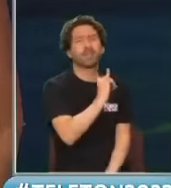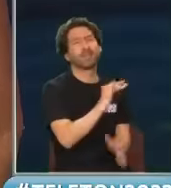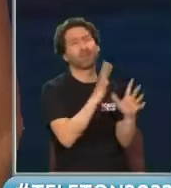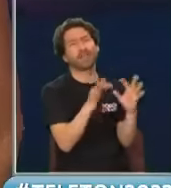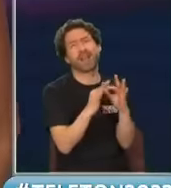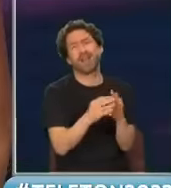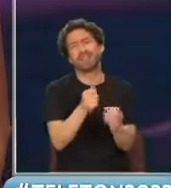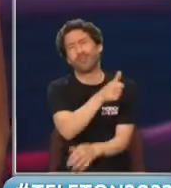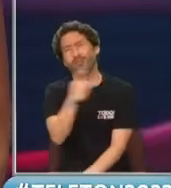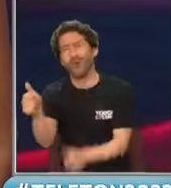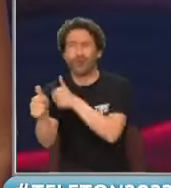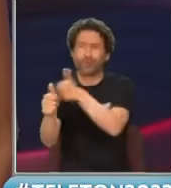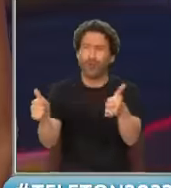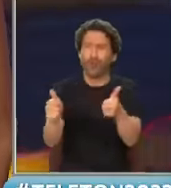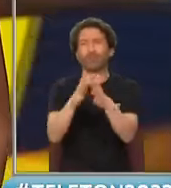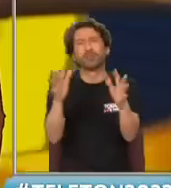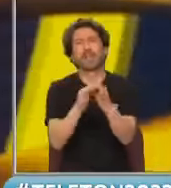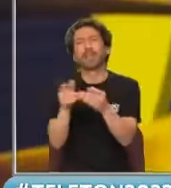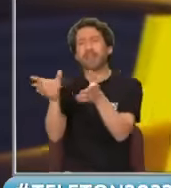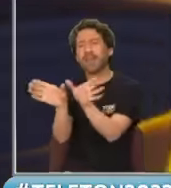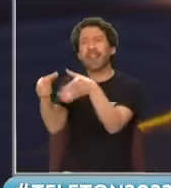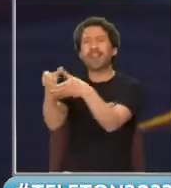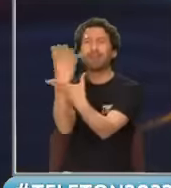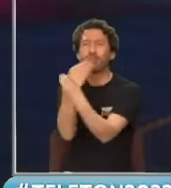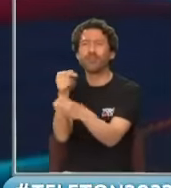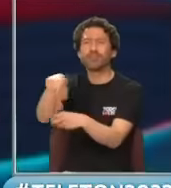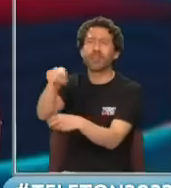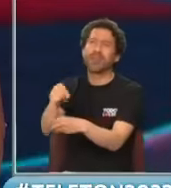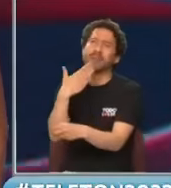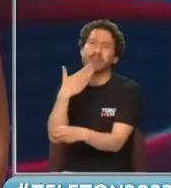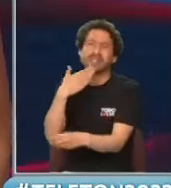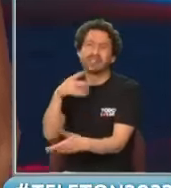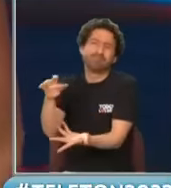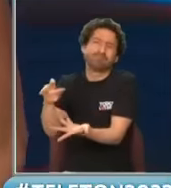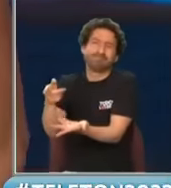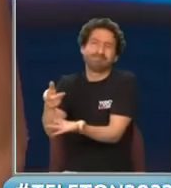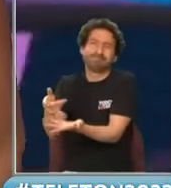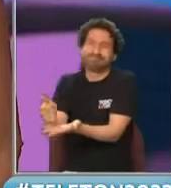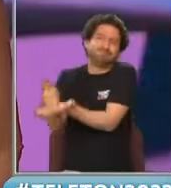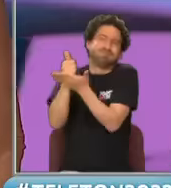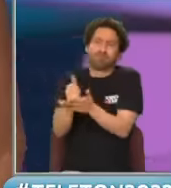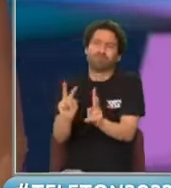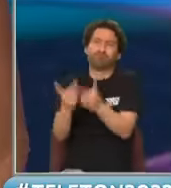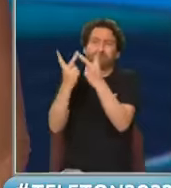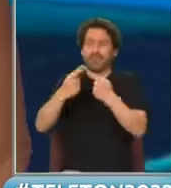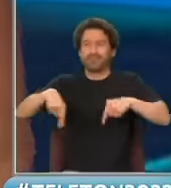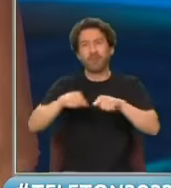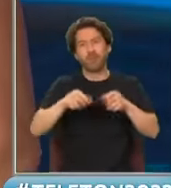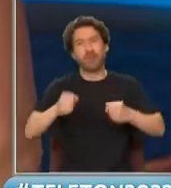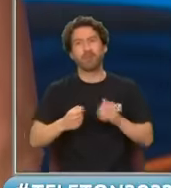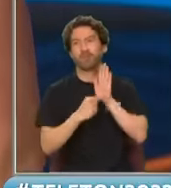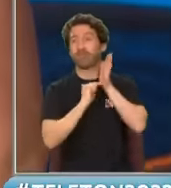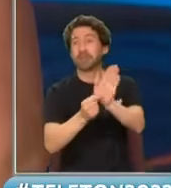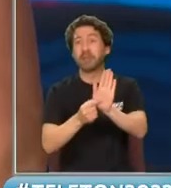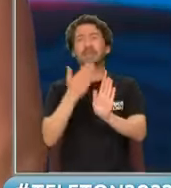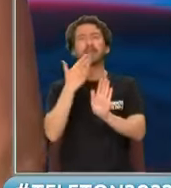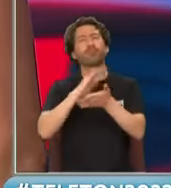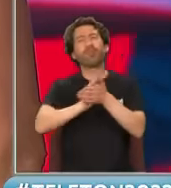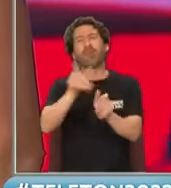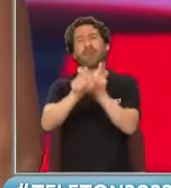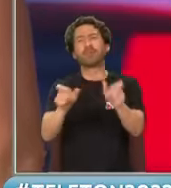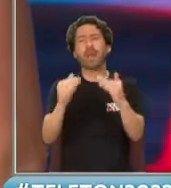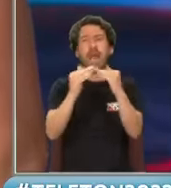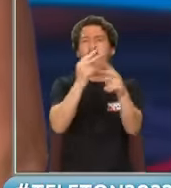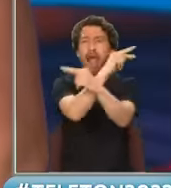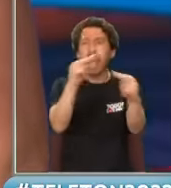gracias a todos, a todas. A mi hermoso equipo también, que sin ella nada sería posible. Así que un fuerte aplauso a toda la gente que está en la